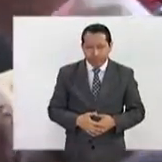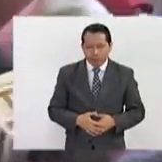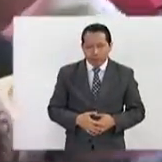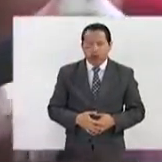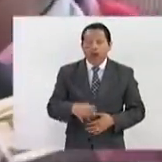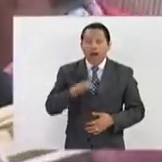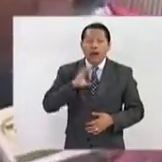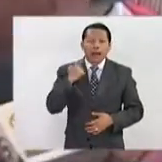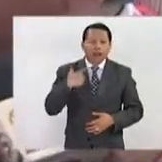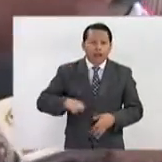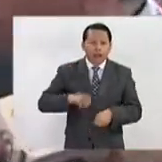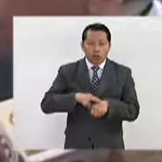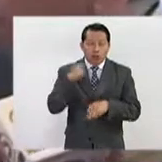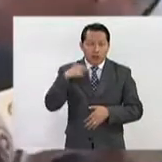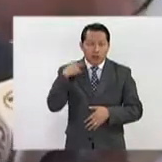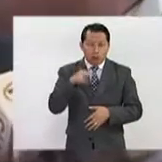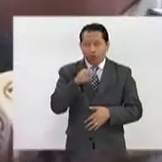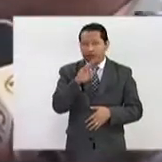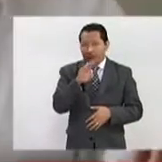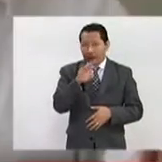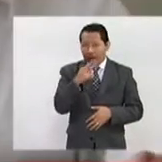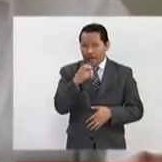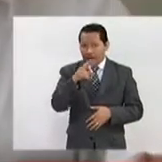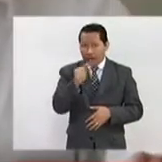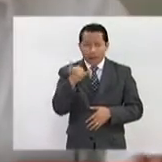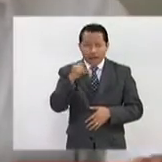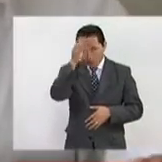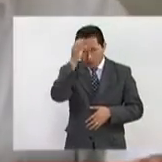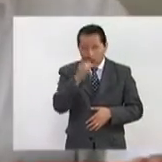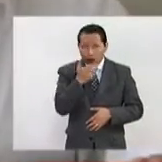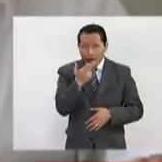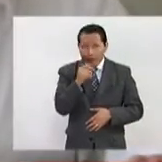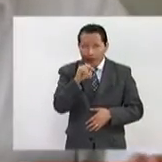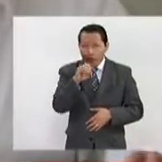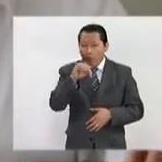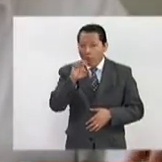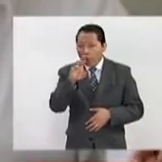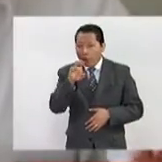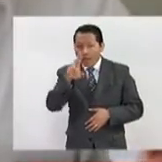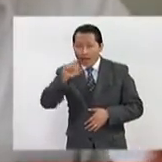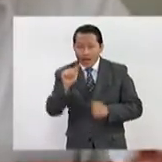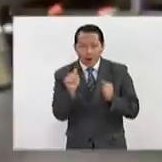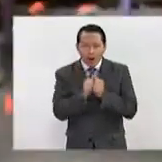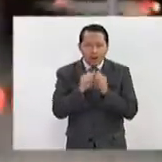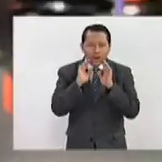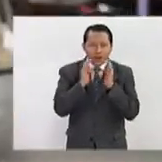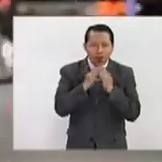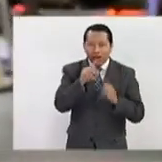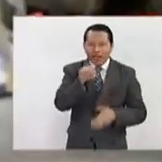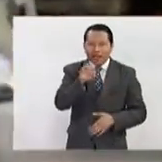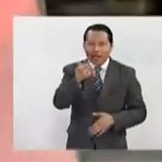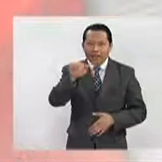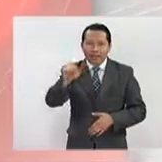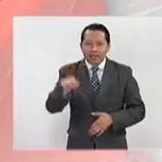Vinculan a los exgobernadores de Veracruz, Fidel Herrera, y de Coahuila, a Humberto Moreira, con el cártel de los Zetas.